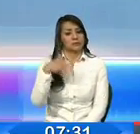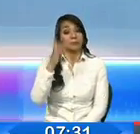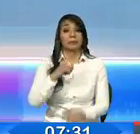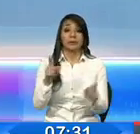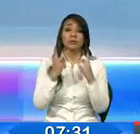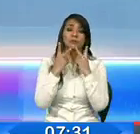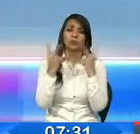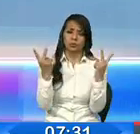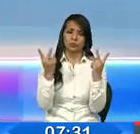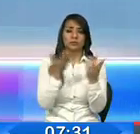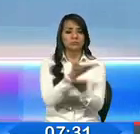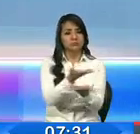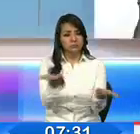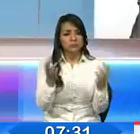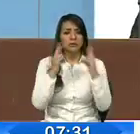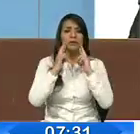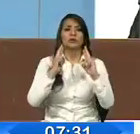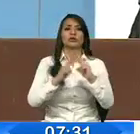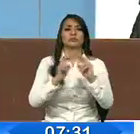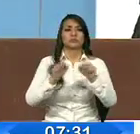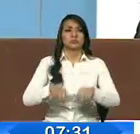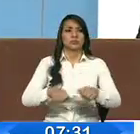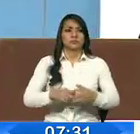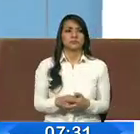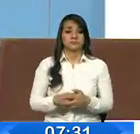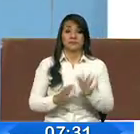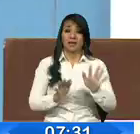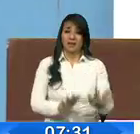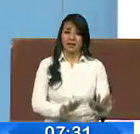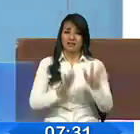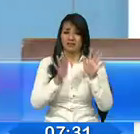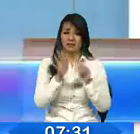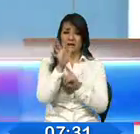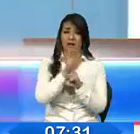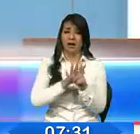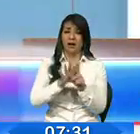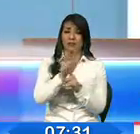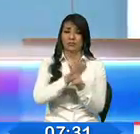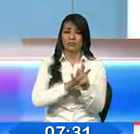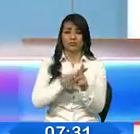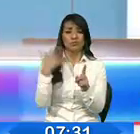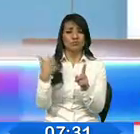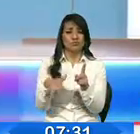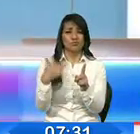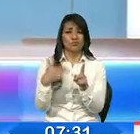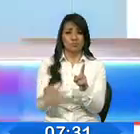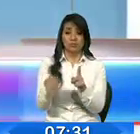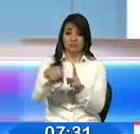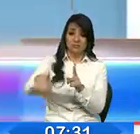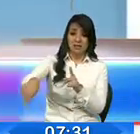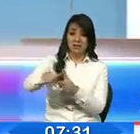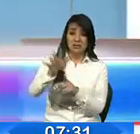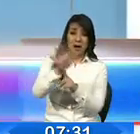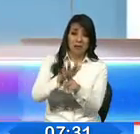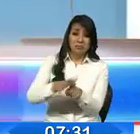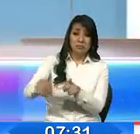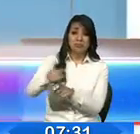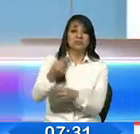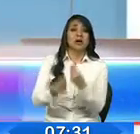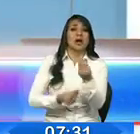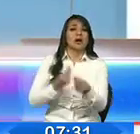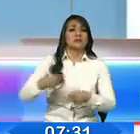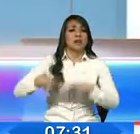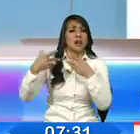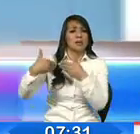podemos hacerles a ustedes. Actos como estos son los que dan la pauta a los sobrevivientes de abuso sexual y